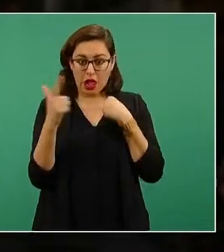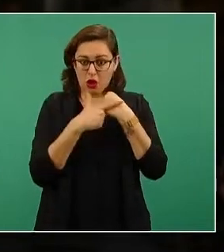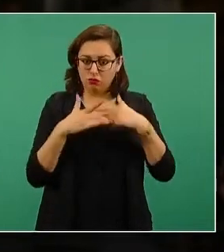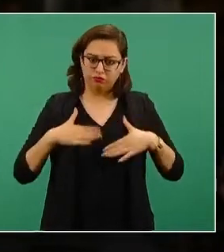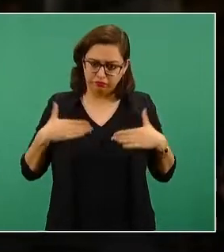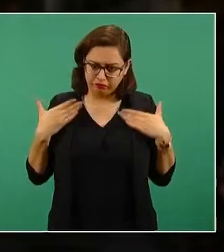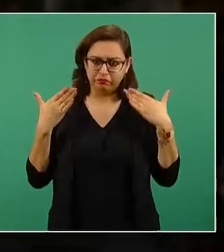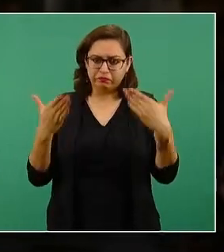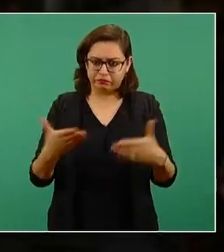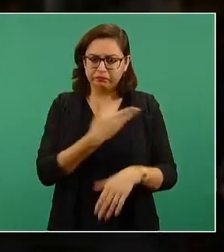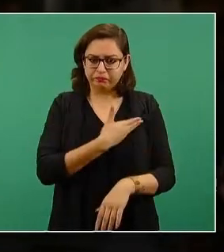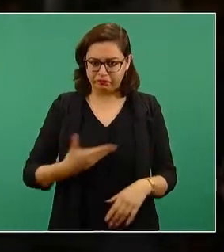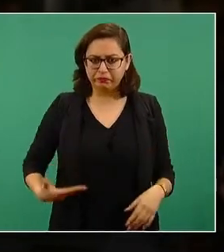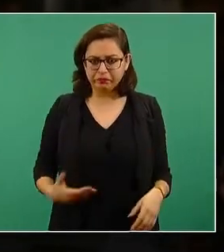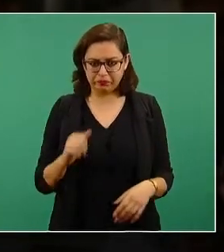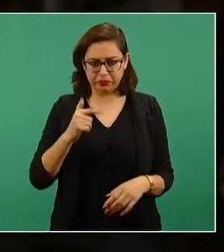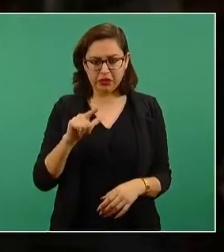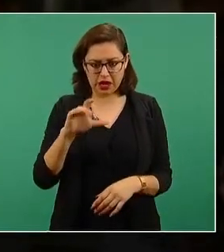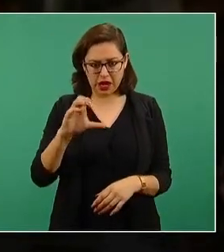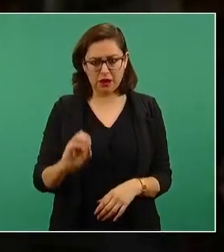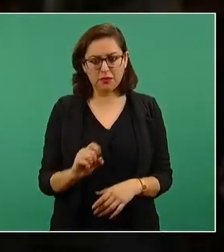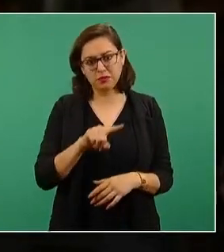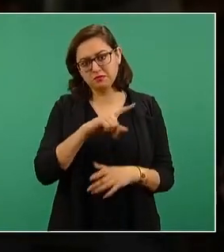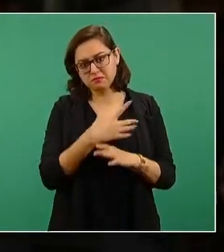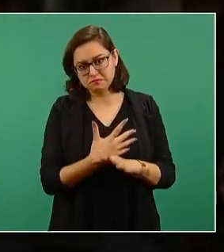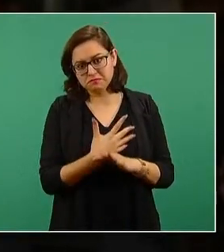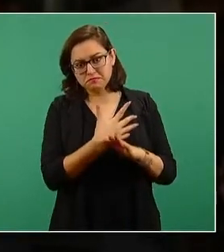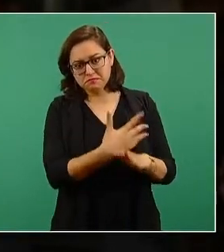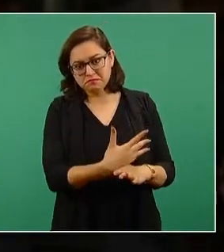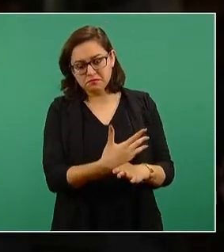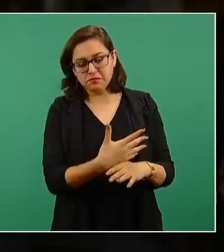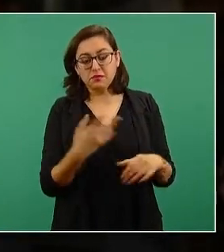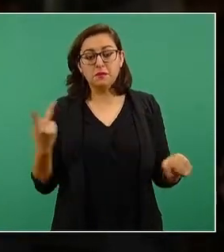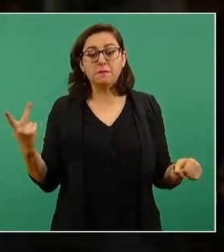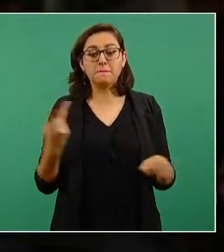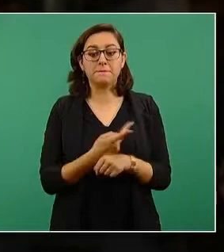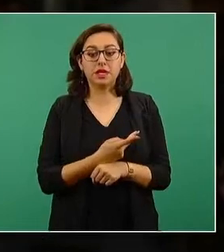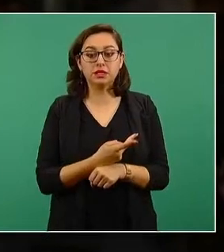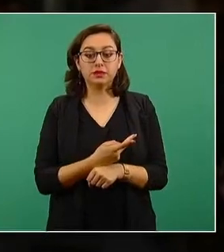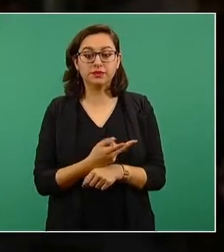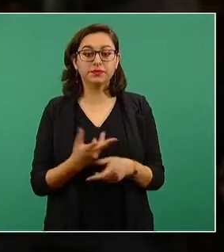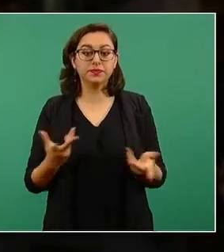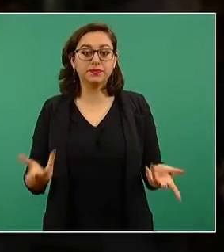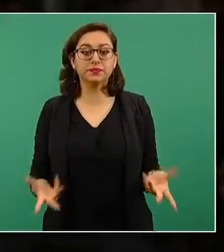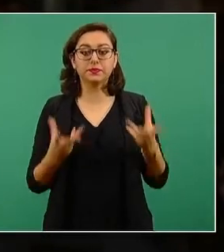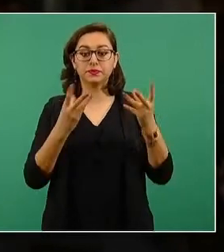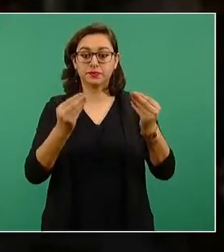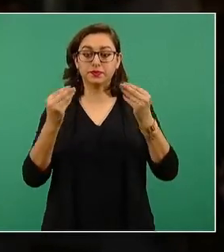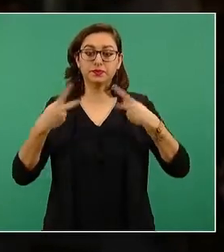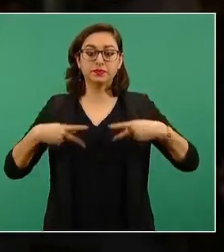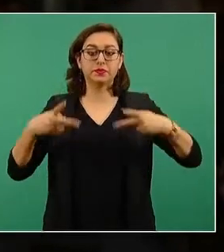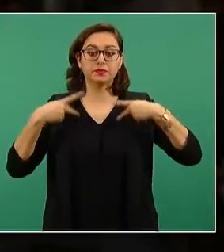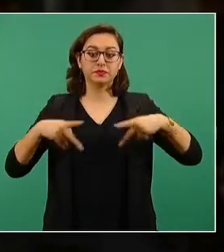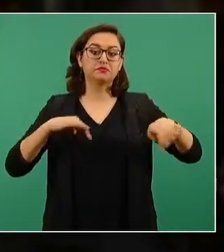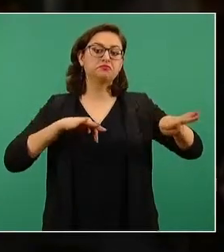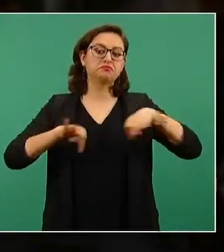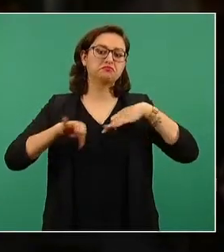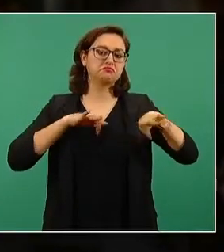reconocimiento que usted les está ofreciendo. Y pues hablan que muchos de estos trabajadores pues vienen de las